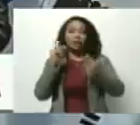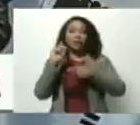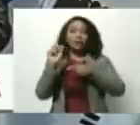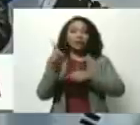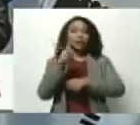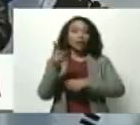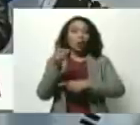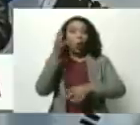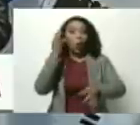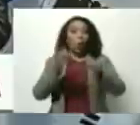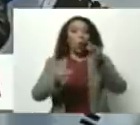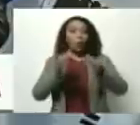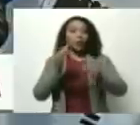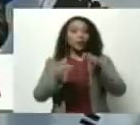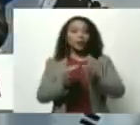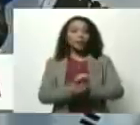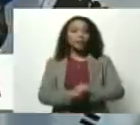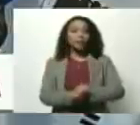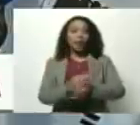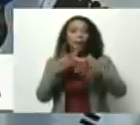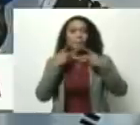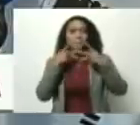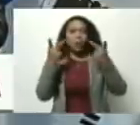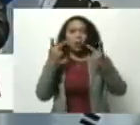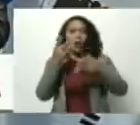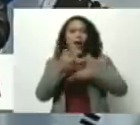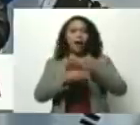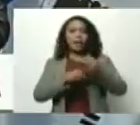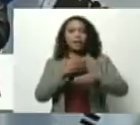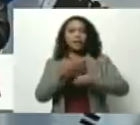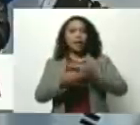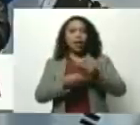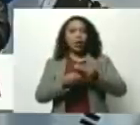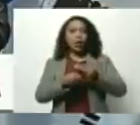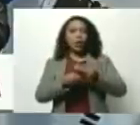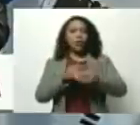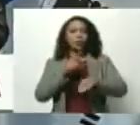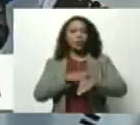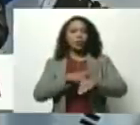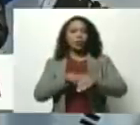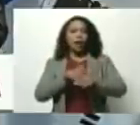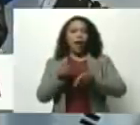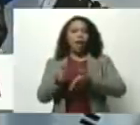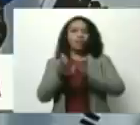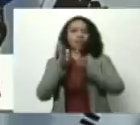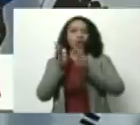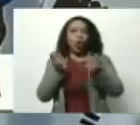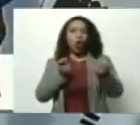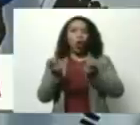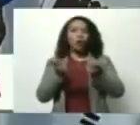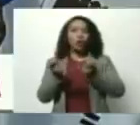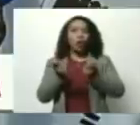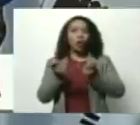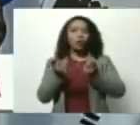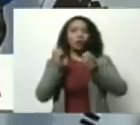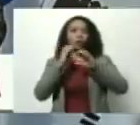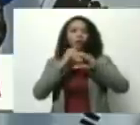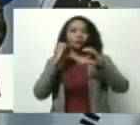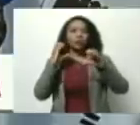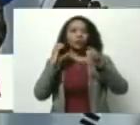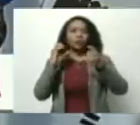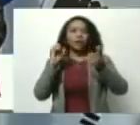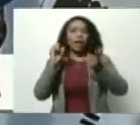justicia. Las publicaciones fueron hechas desde la torre de control de tránsito aéreo del